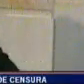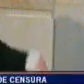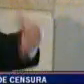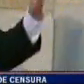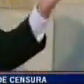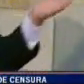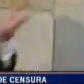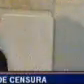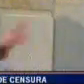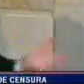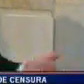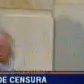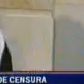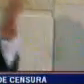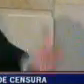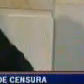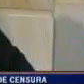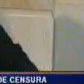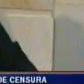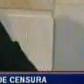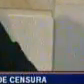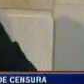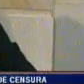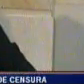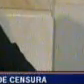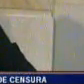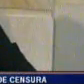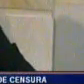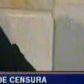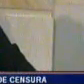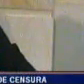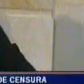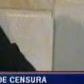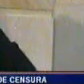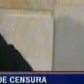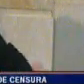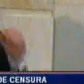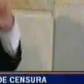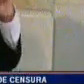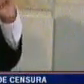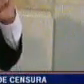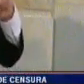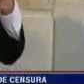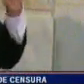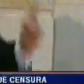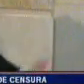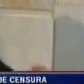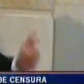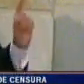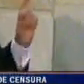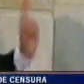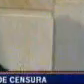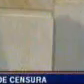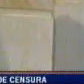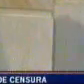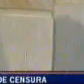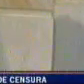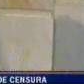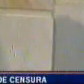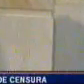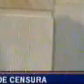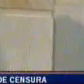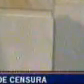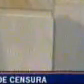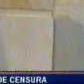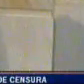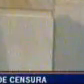los banqueros extranjeros, pero es que es obvio, gobierna de acuerdo con sus criterios. Y en este caso, además, o en todos los casos, siempre también